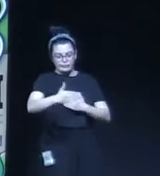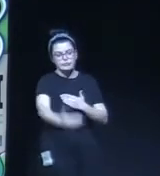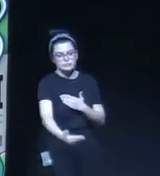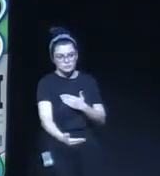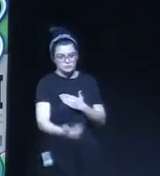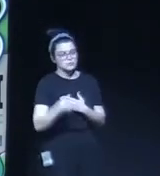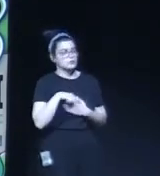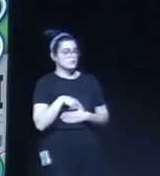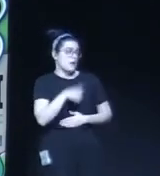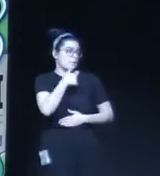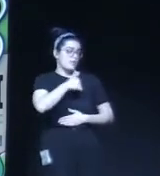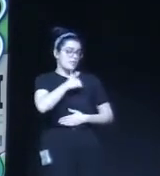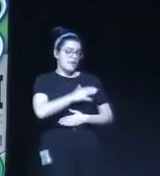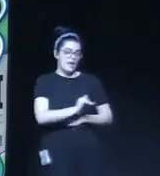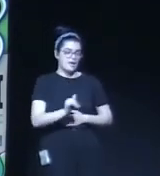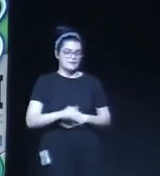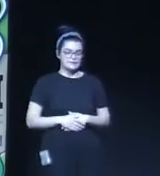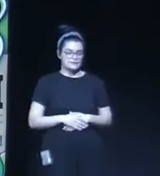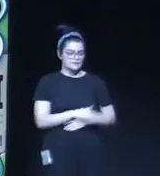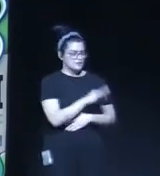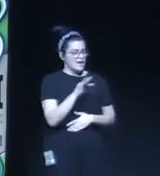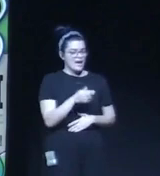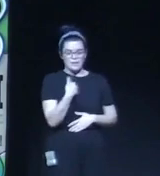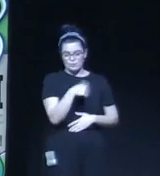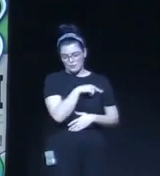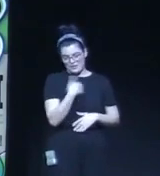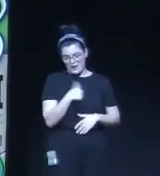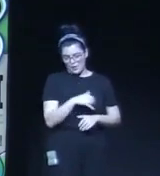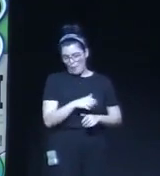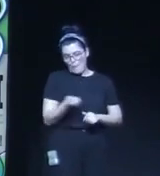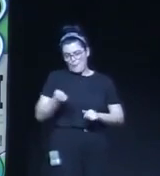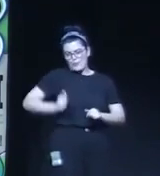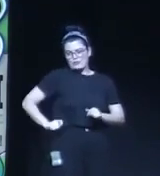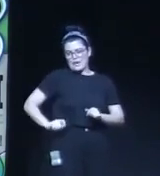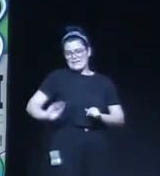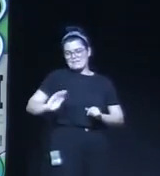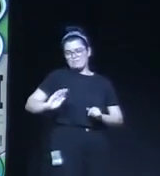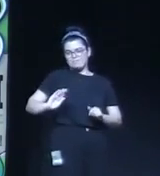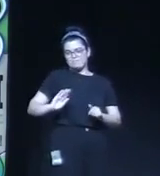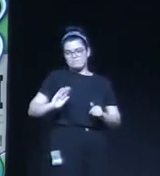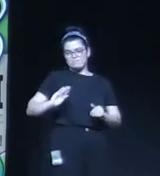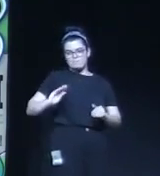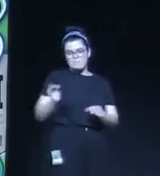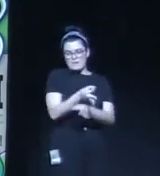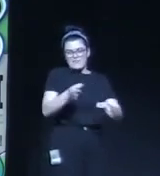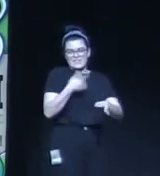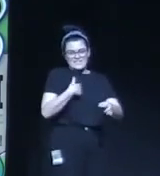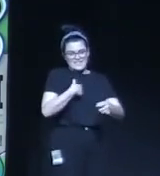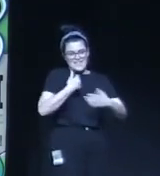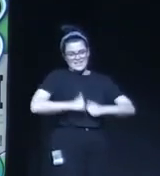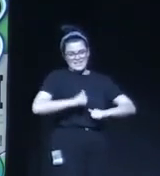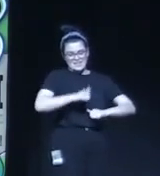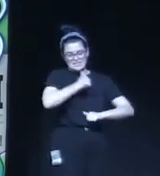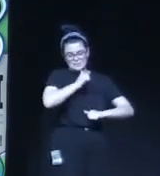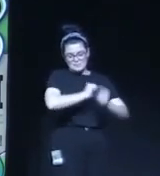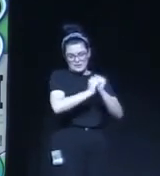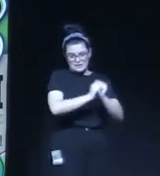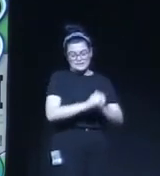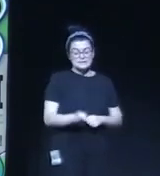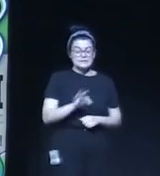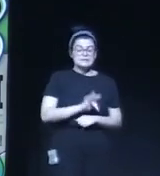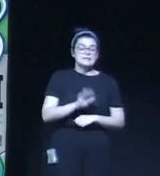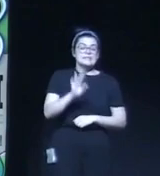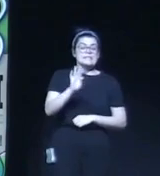vamos, aguantamos, ¿no? Sabéis, esto maestras de, en resistir y esperar. Y resulta que luego vino el COVID en